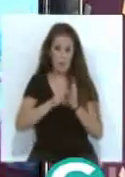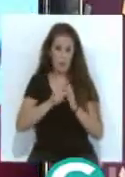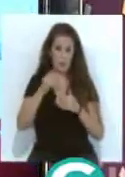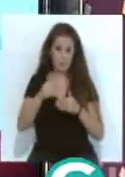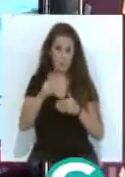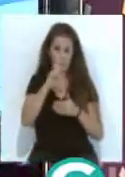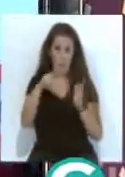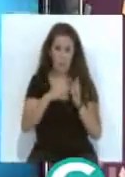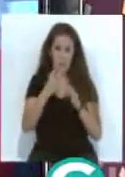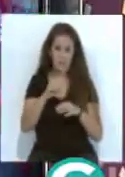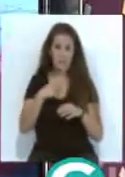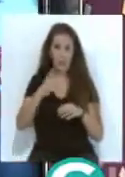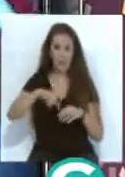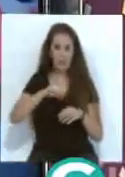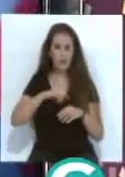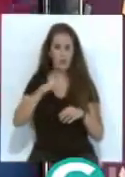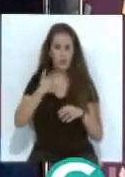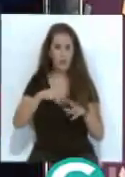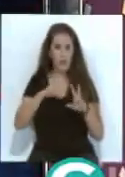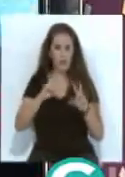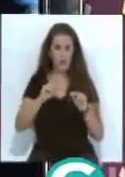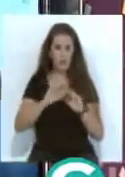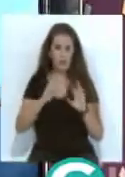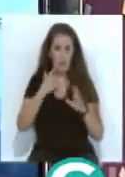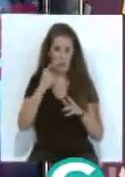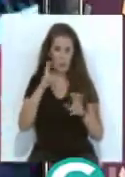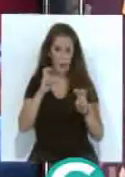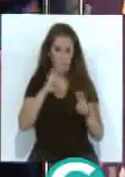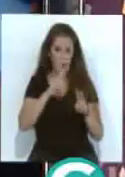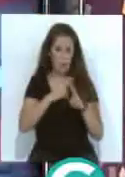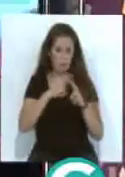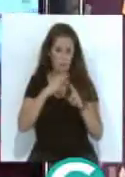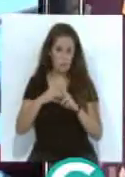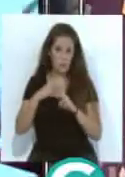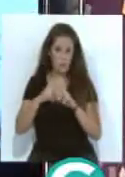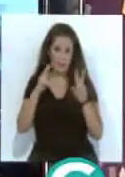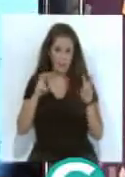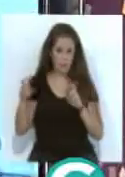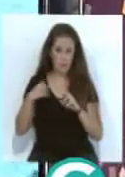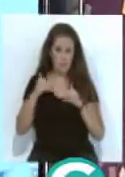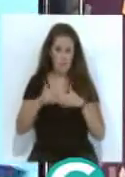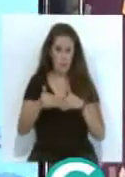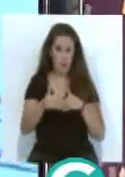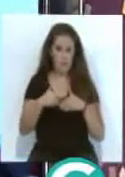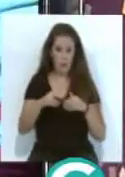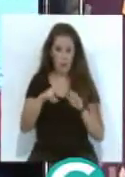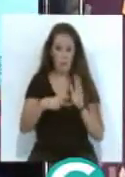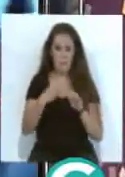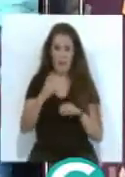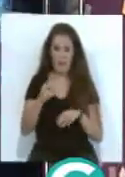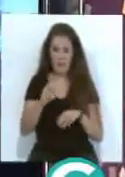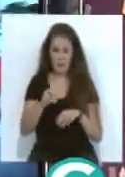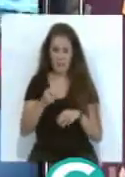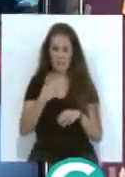2020. Y cambio de tercio nosotros, que dejamos por un momento, bueno, pues los nuevos nombres y títulos para lo que será el próximo 2020,